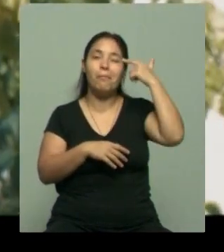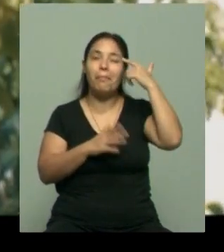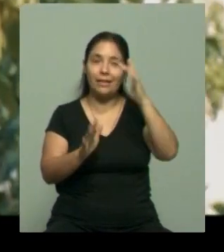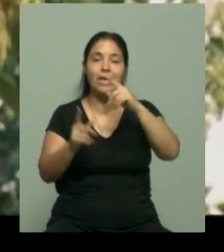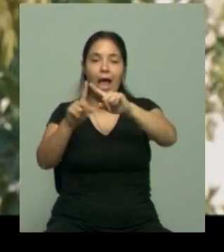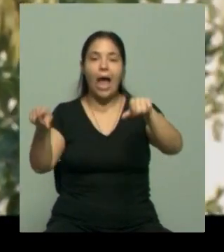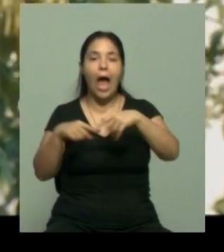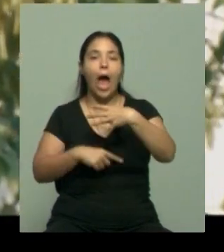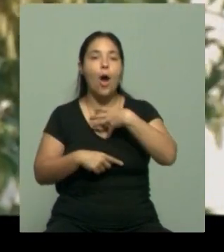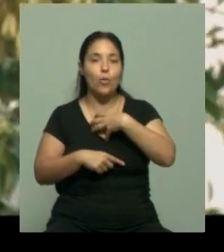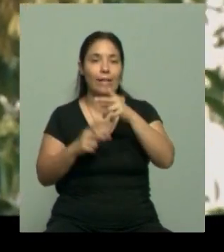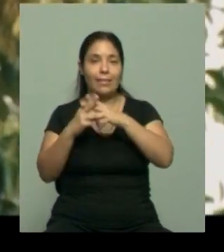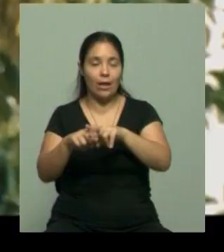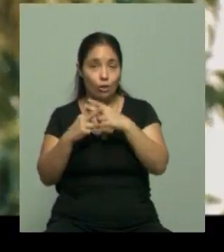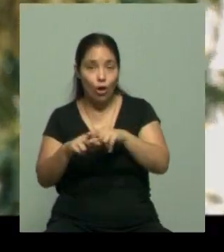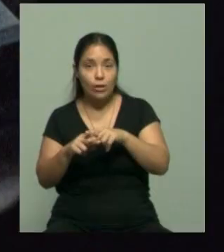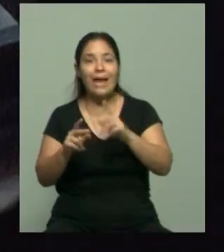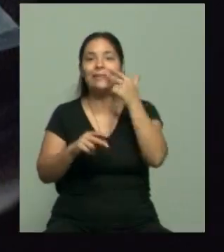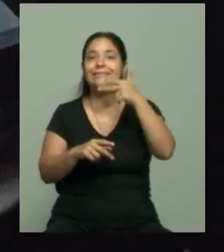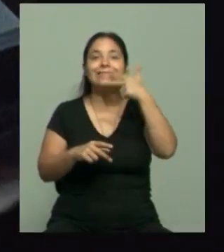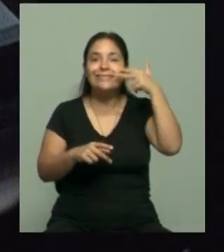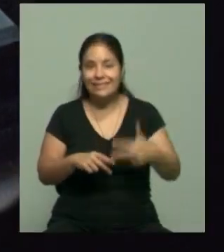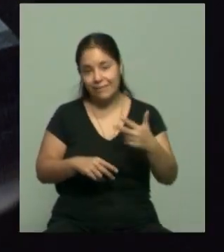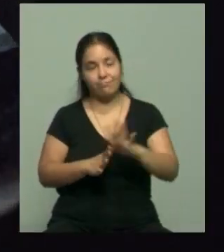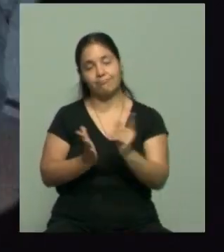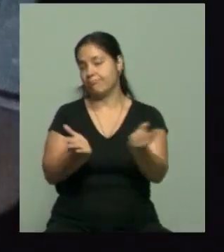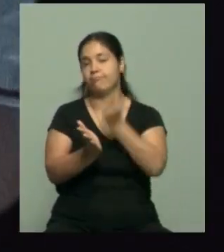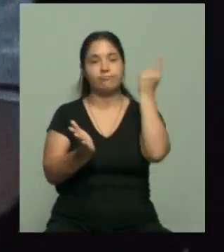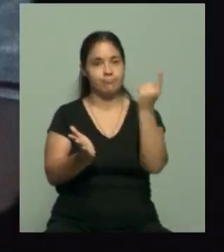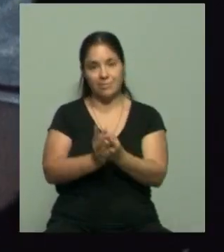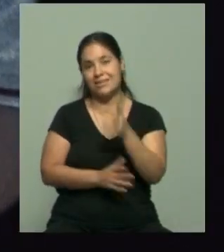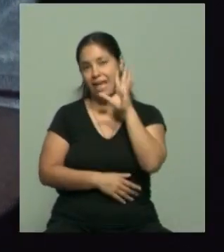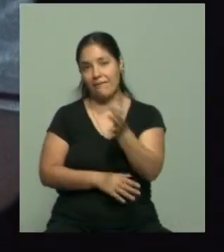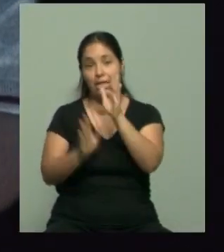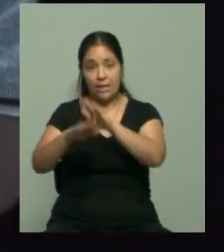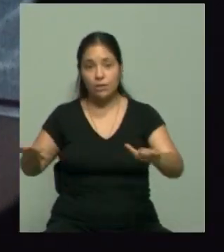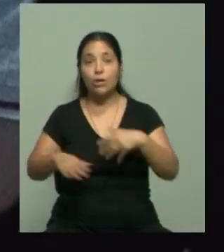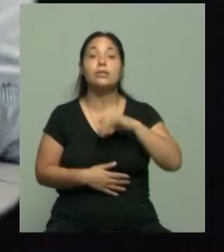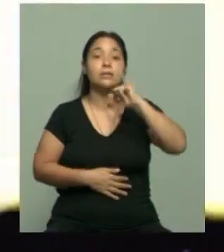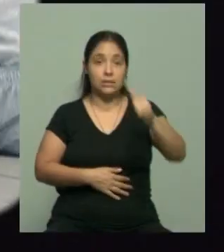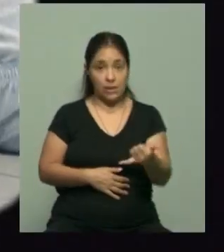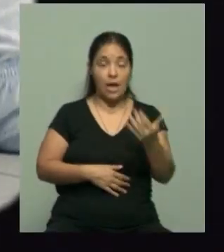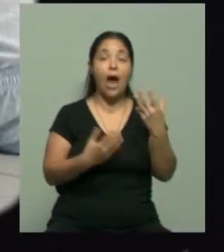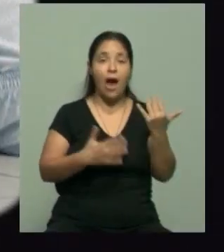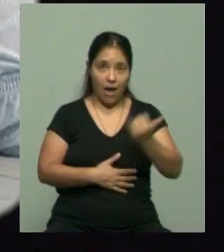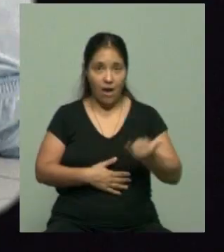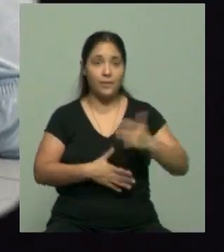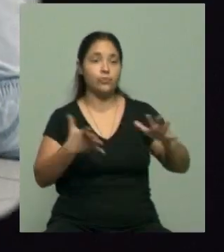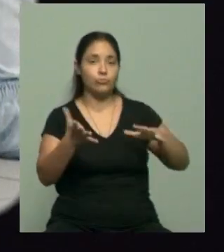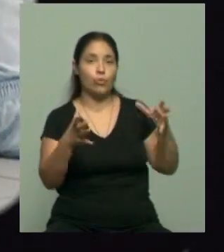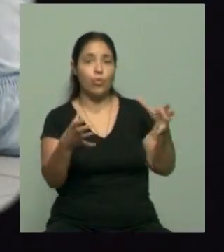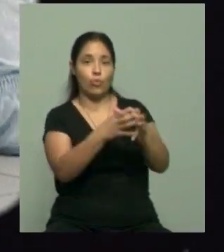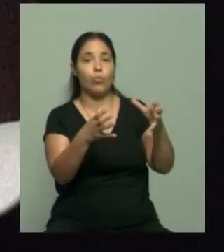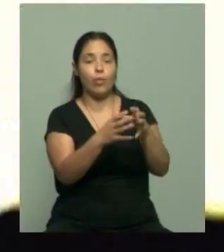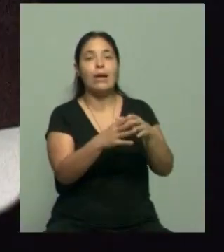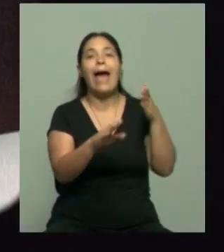un aula sin tecnología, por ejemplo, cuando vos sabés que muchos de los niños, es cierto que hay una gran población que por ahí no